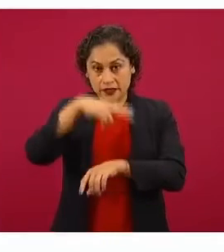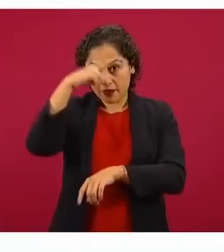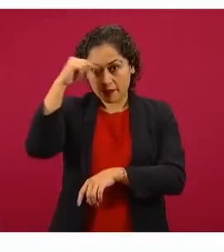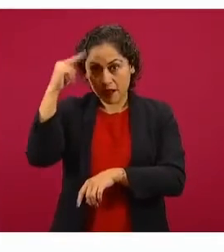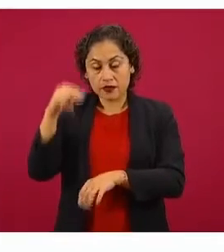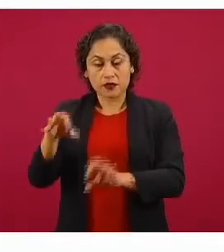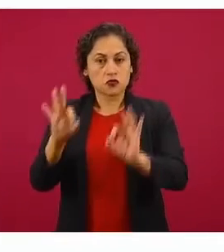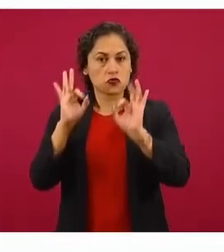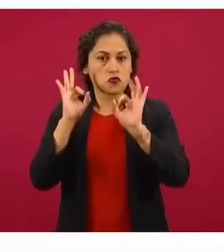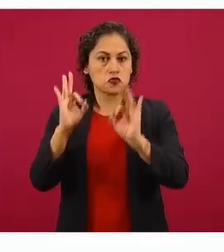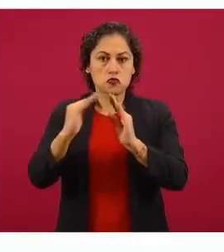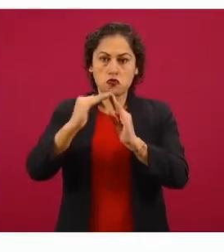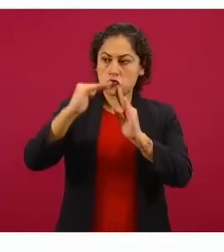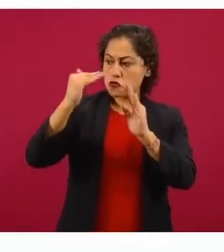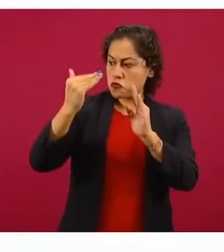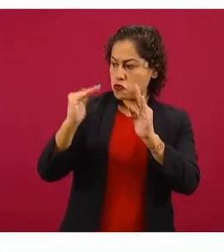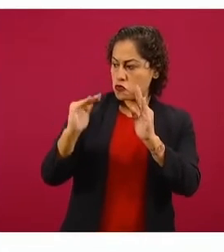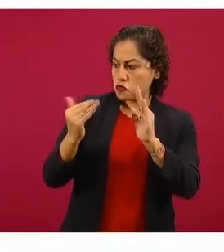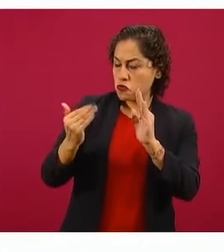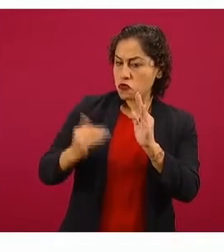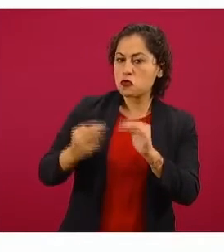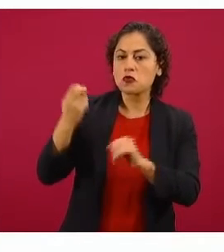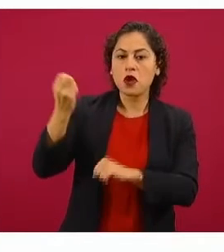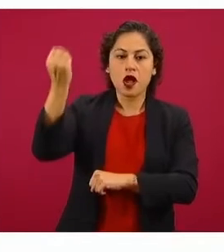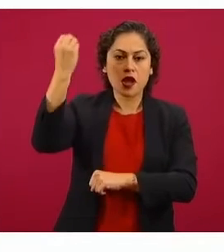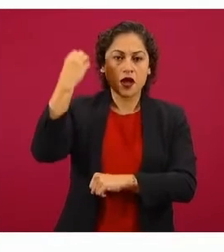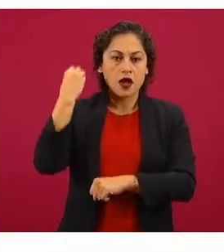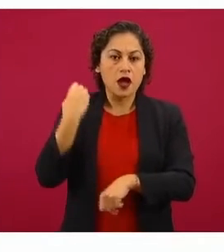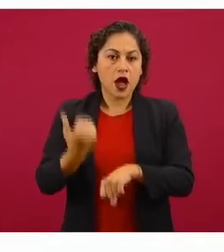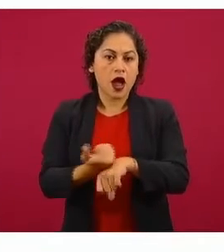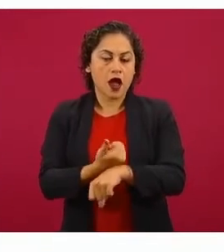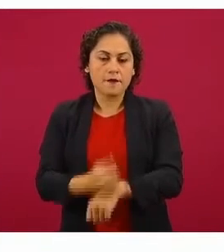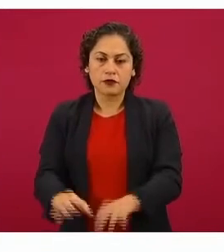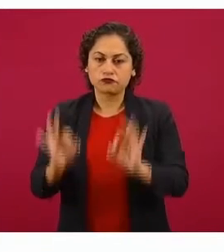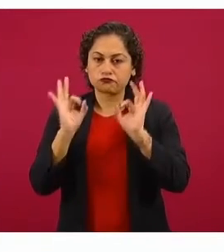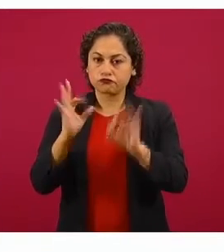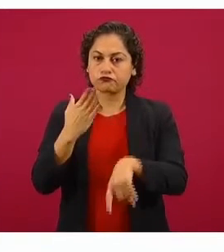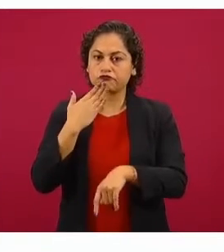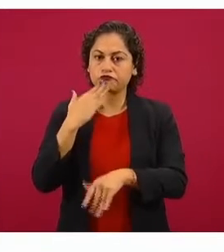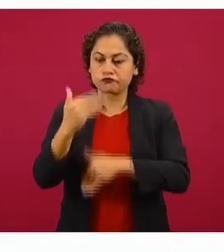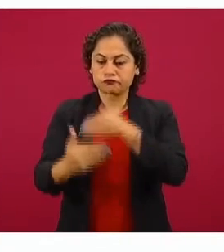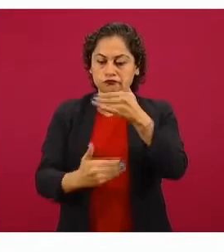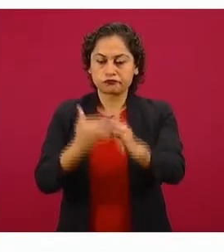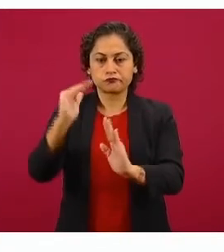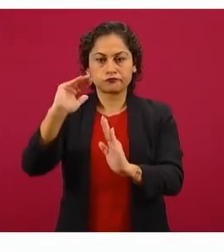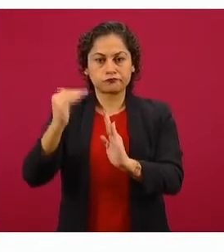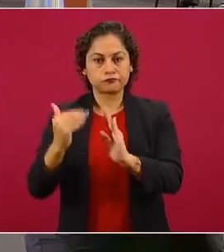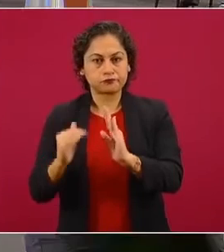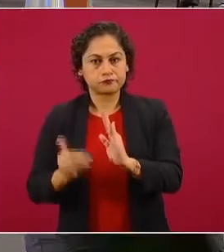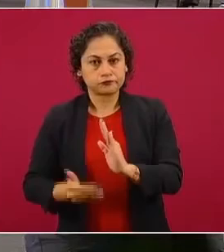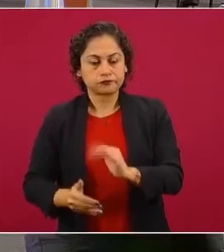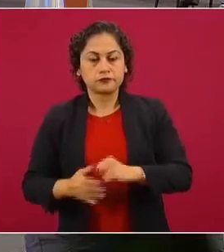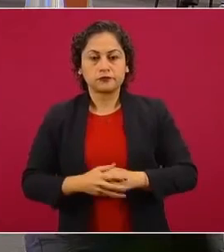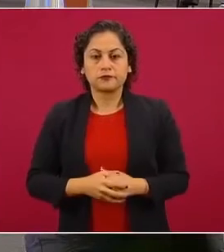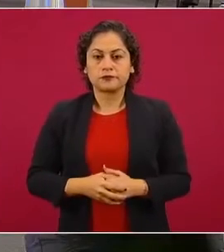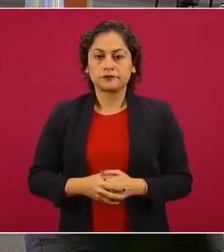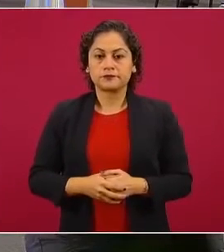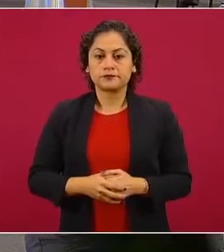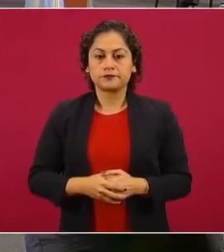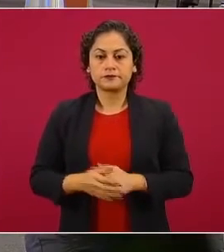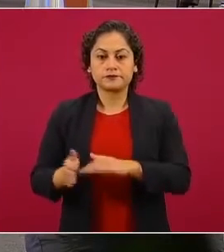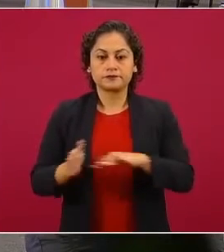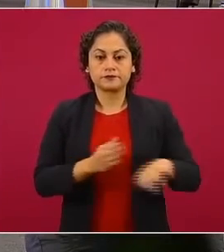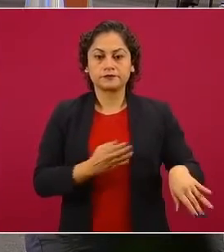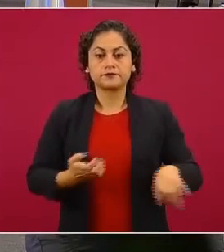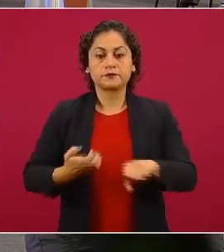reducción sostenida, 4º semáforo amarillo, va en reducción las defunciones y la hospitalización, la siguiente, también en reducción. La